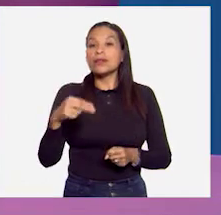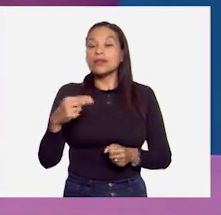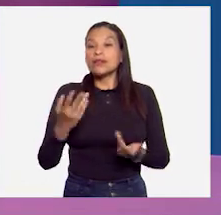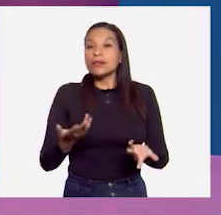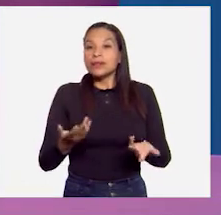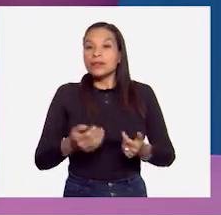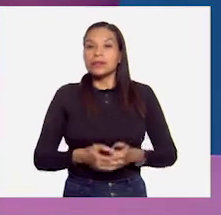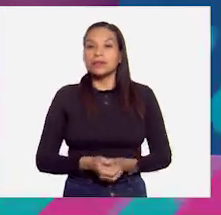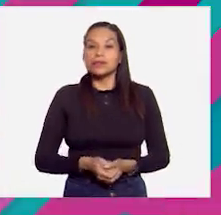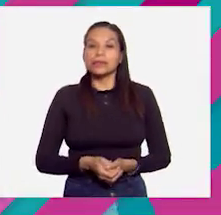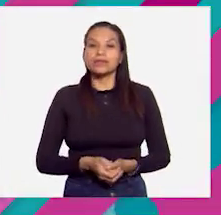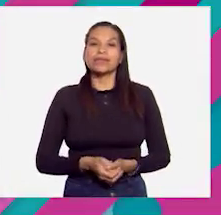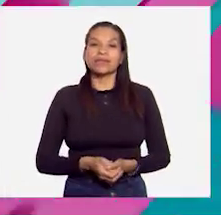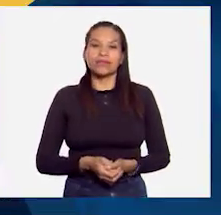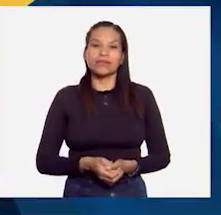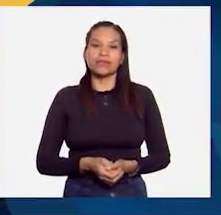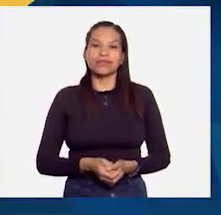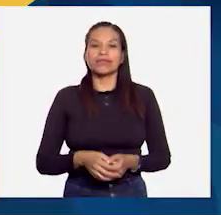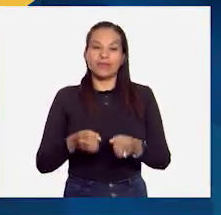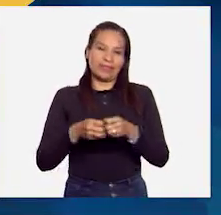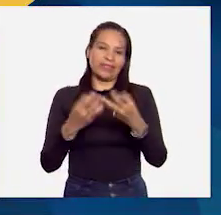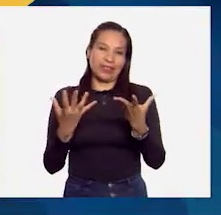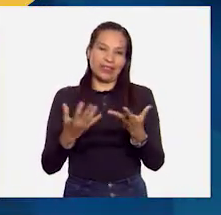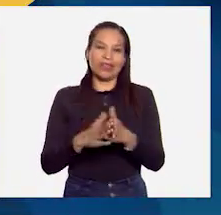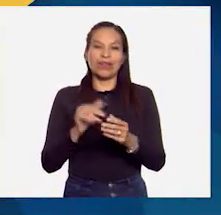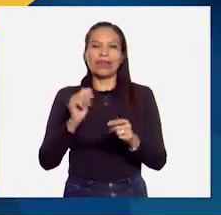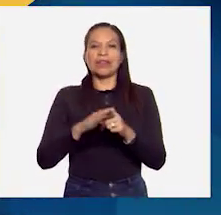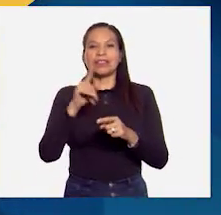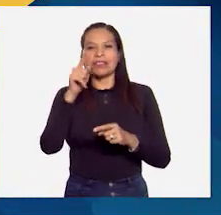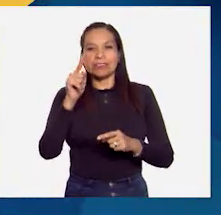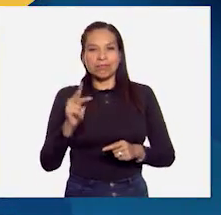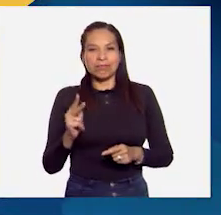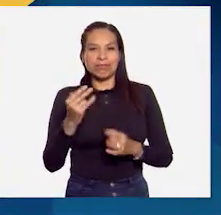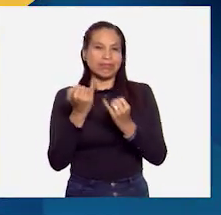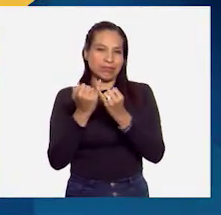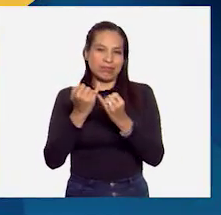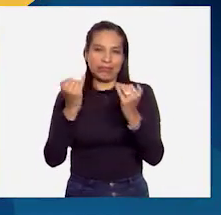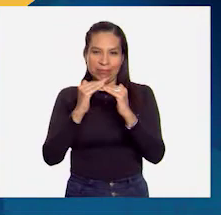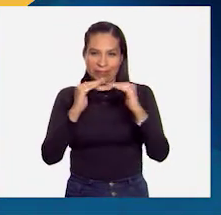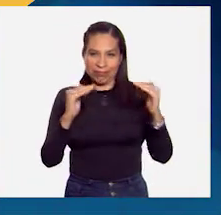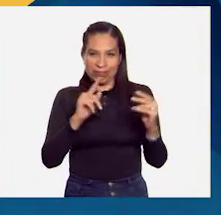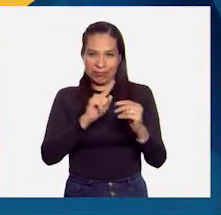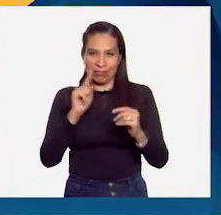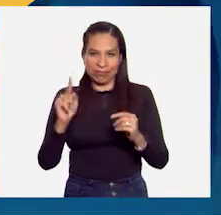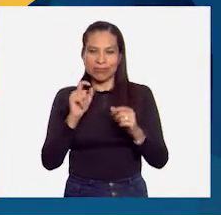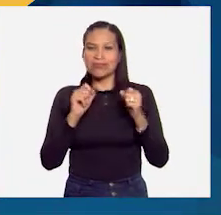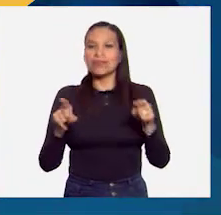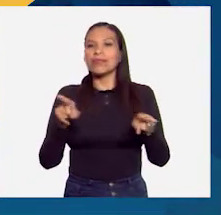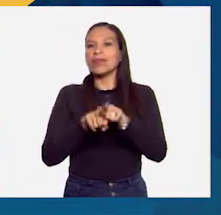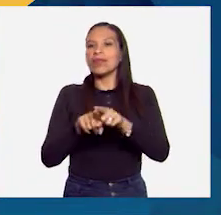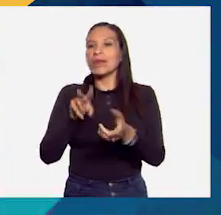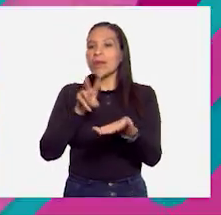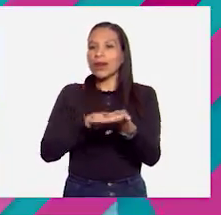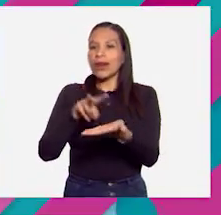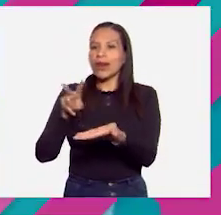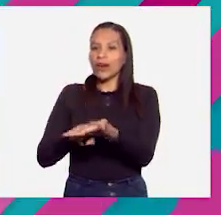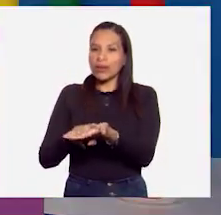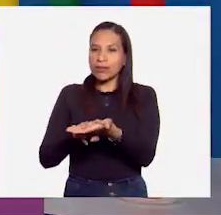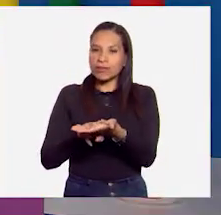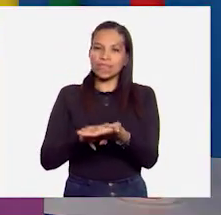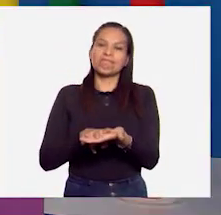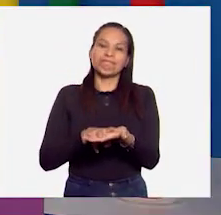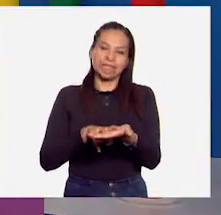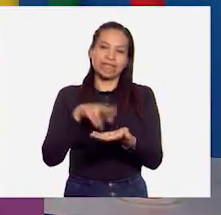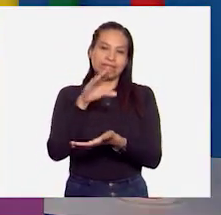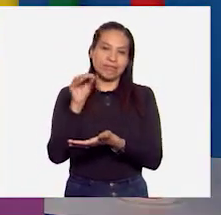llaman... ¡ah! ¡Claro! Fracciones equivalentes. Porque tienen el mismo valor.